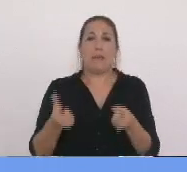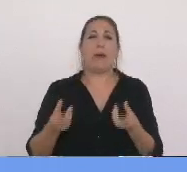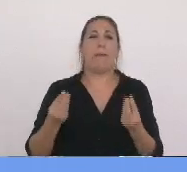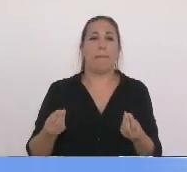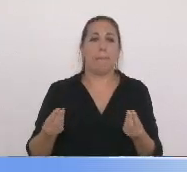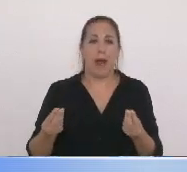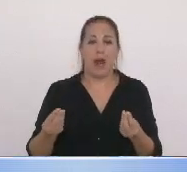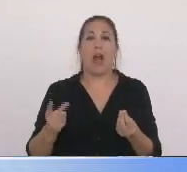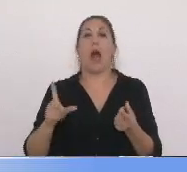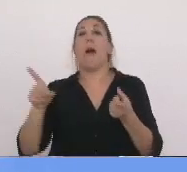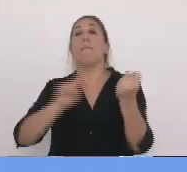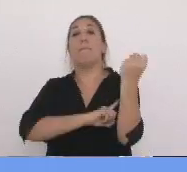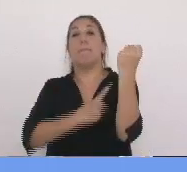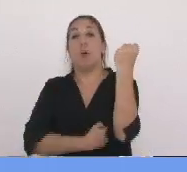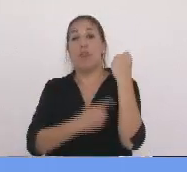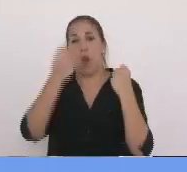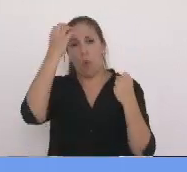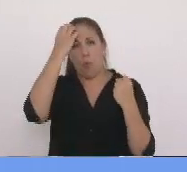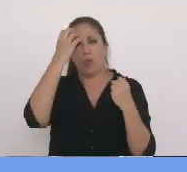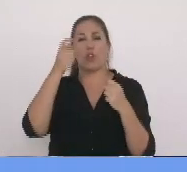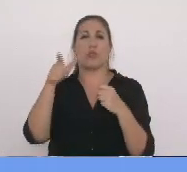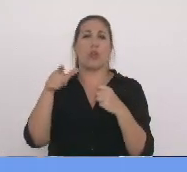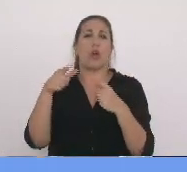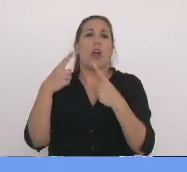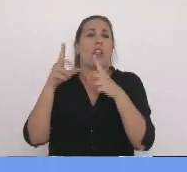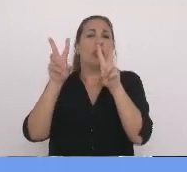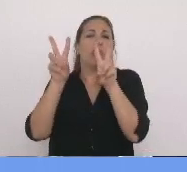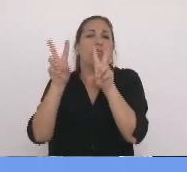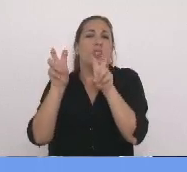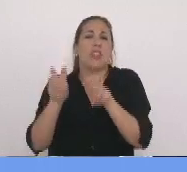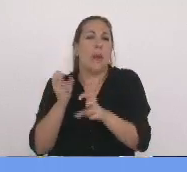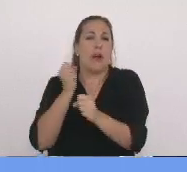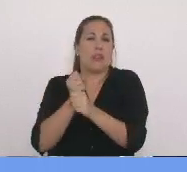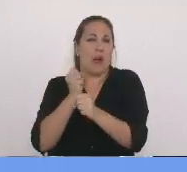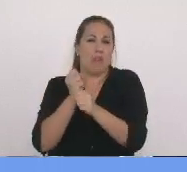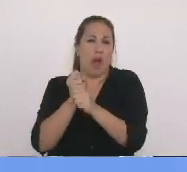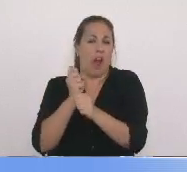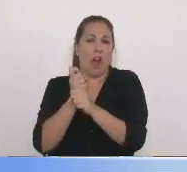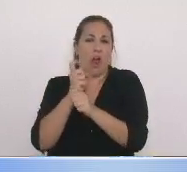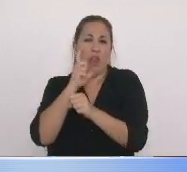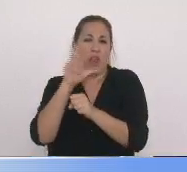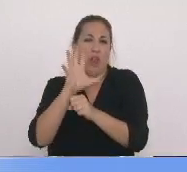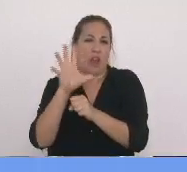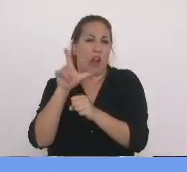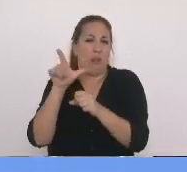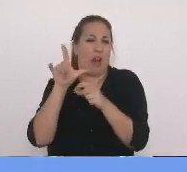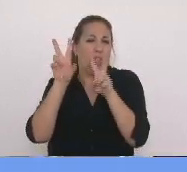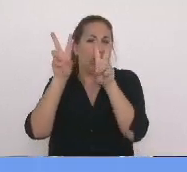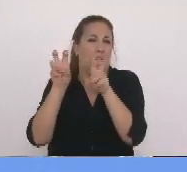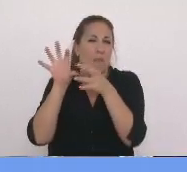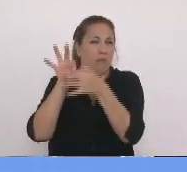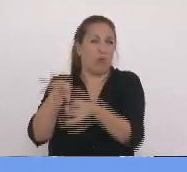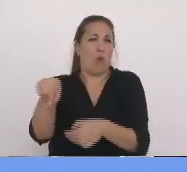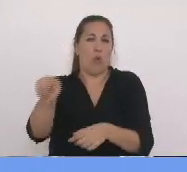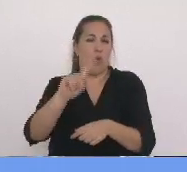poder judicial de las tareas que no son ligadas directamente a la función jurisdiccional es